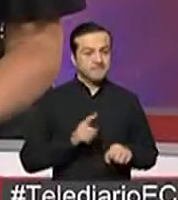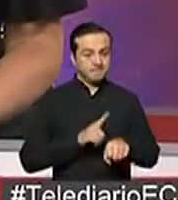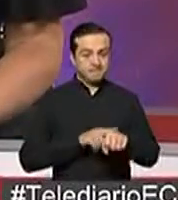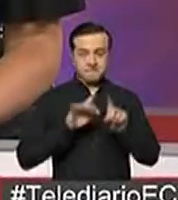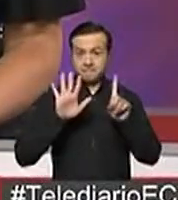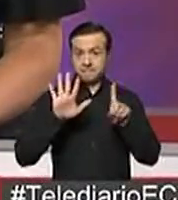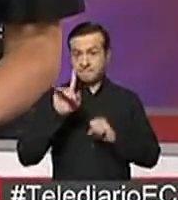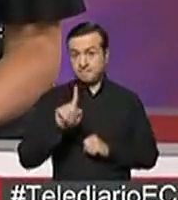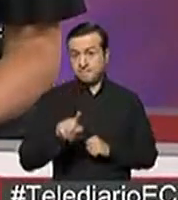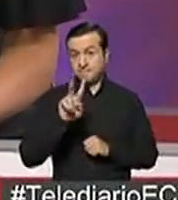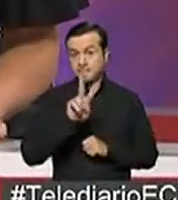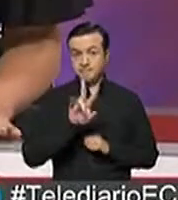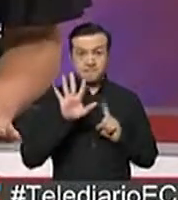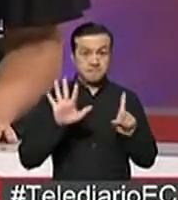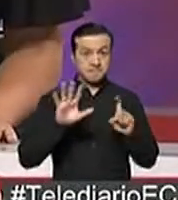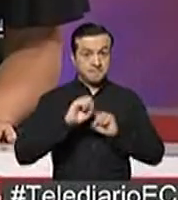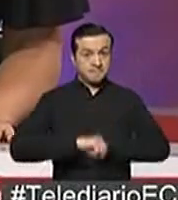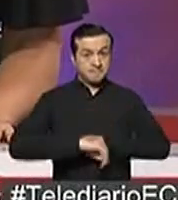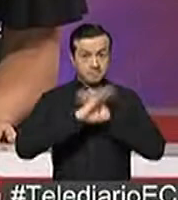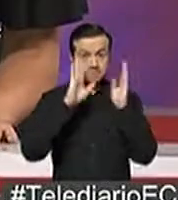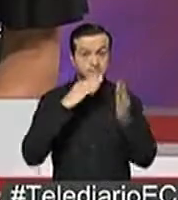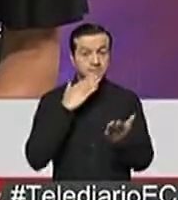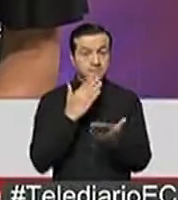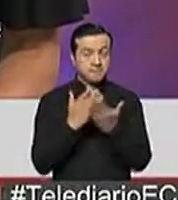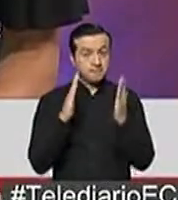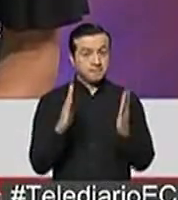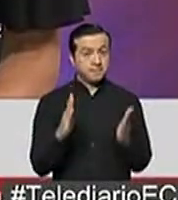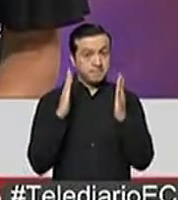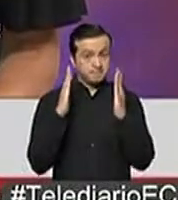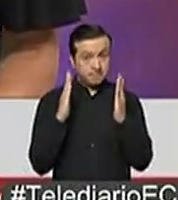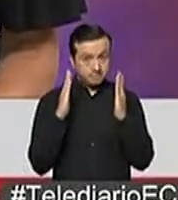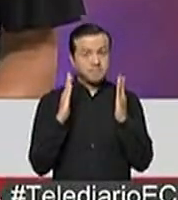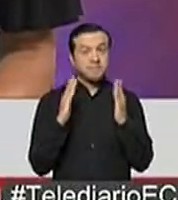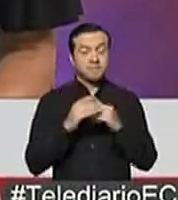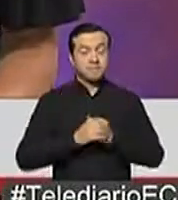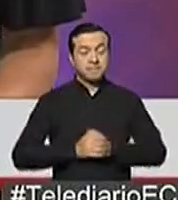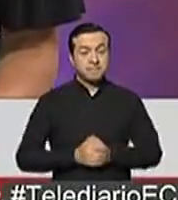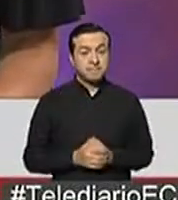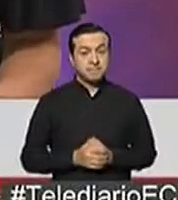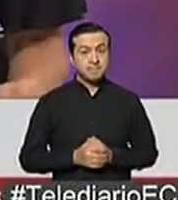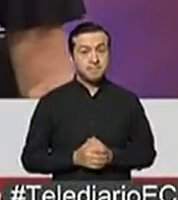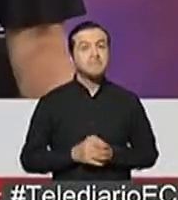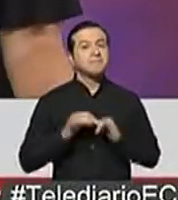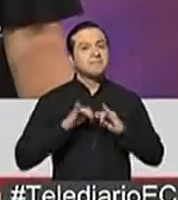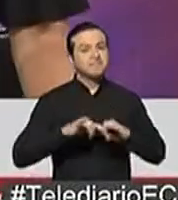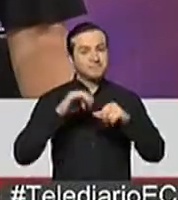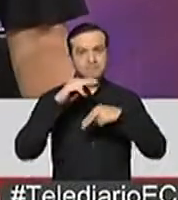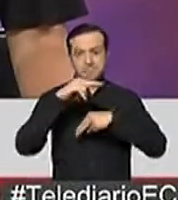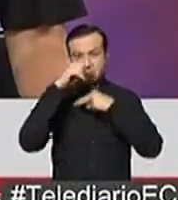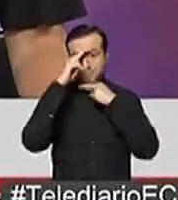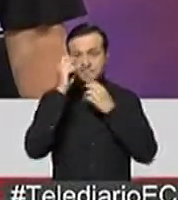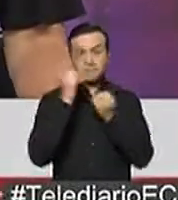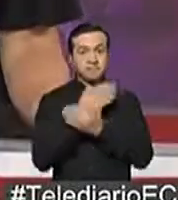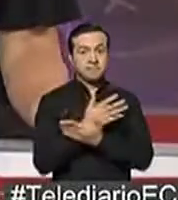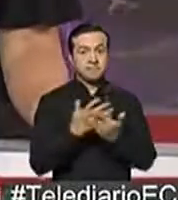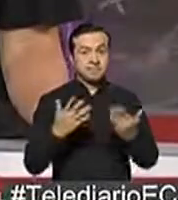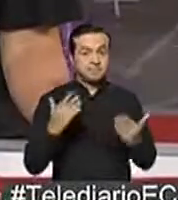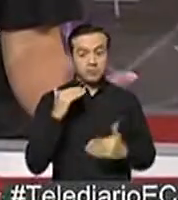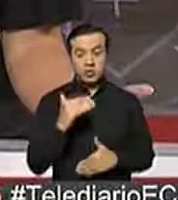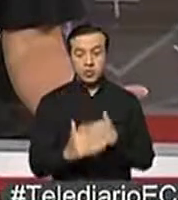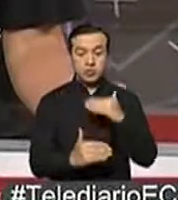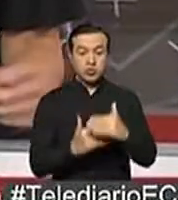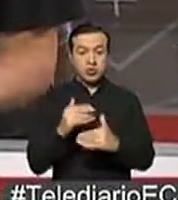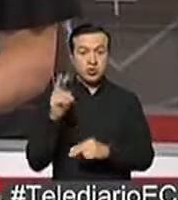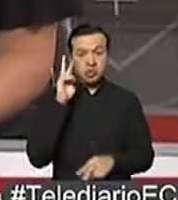De la mañana, gracias por continuar con nosotros a través de la señal de Ecuador TV y Gama Visión. Continuamos con las noticias y le contamos que en el proceso